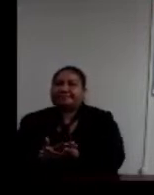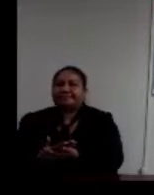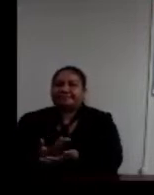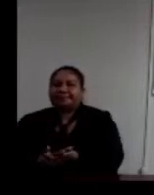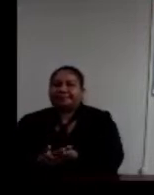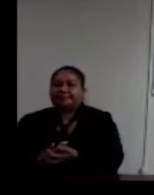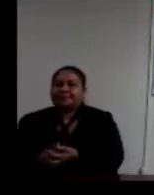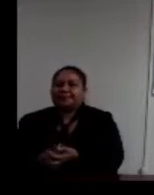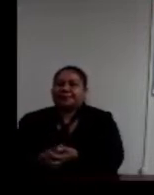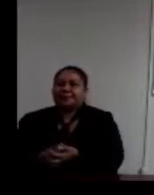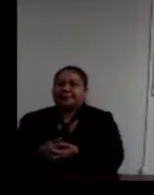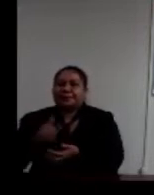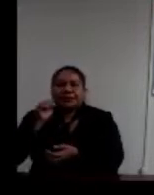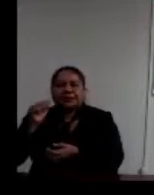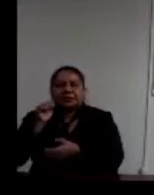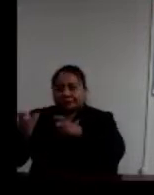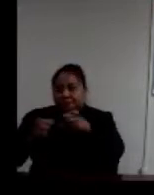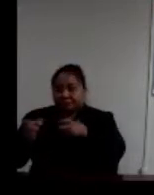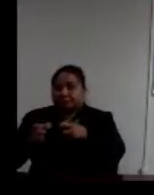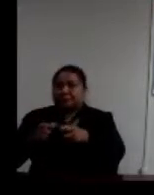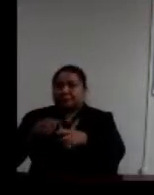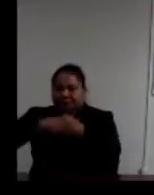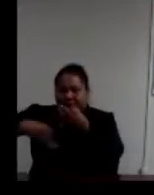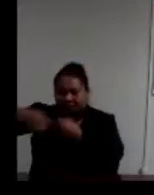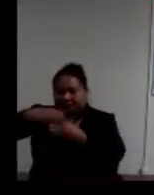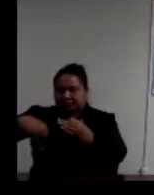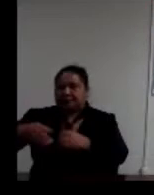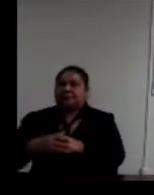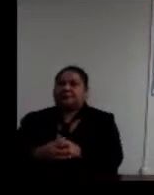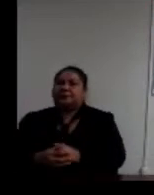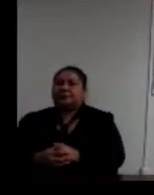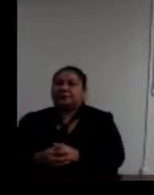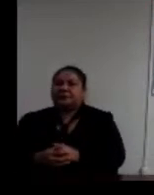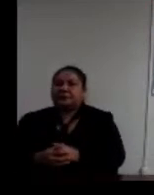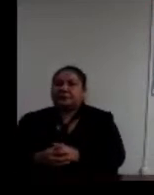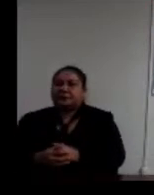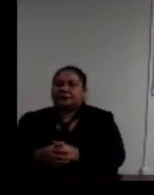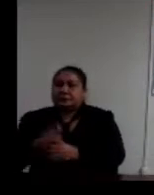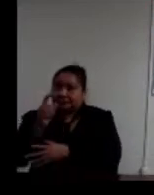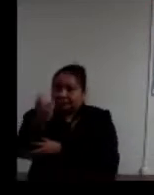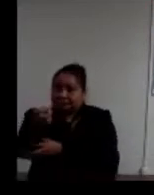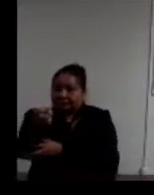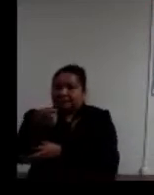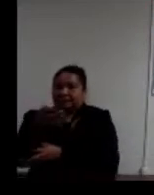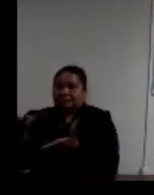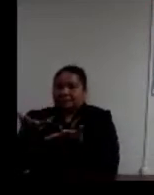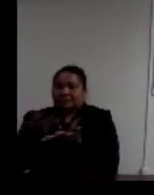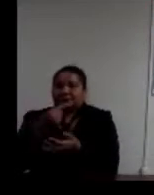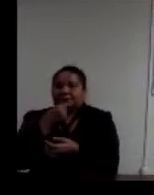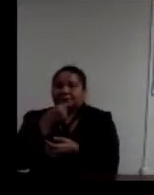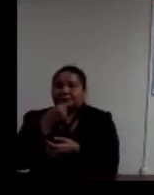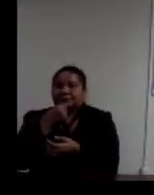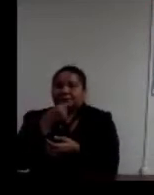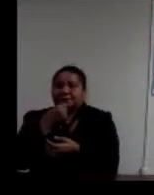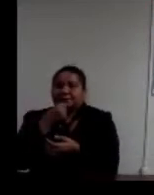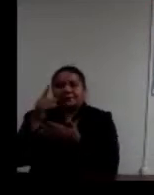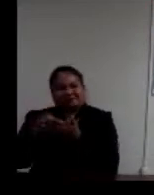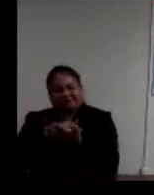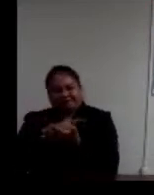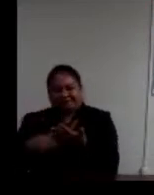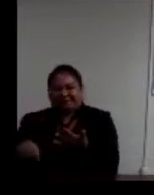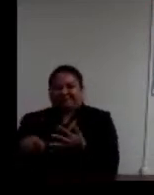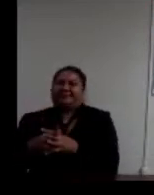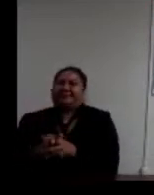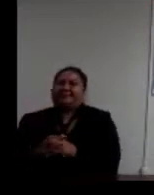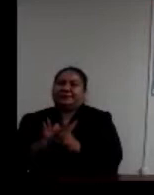que llevan o quieren llevar el control de todo. Entonces, esto hace que los niños empiecen a rechazarlos en